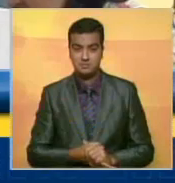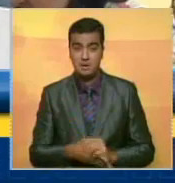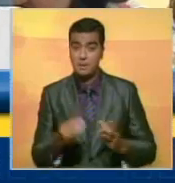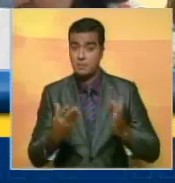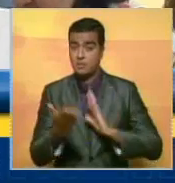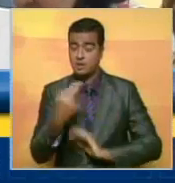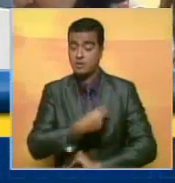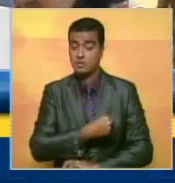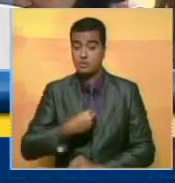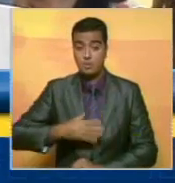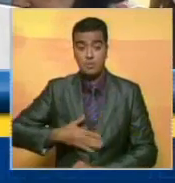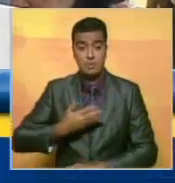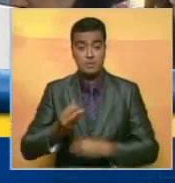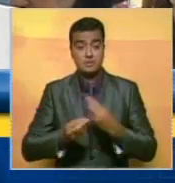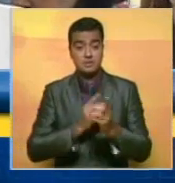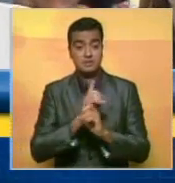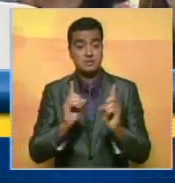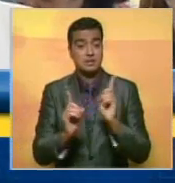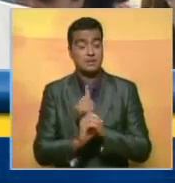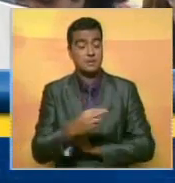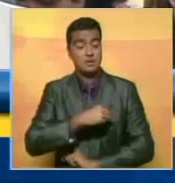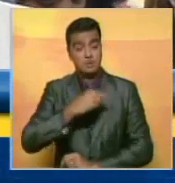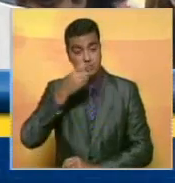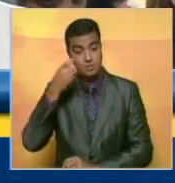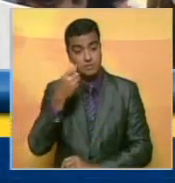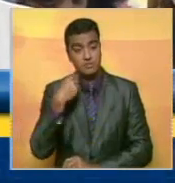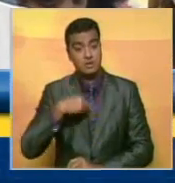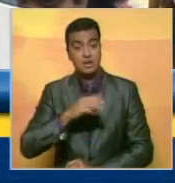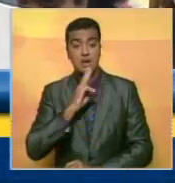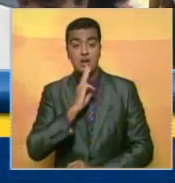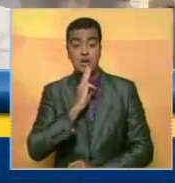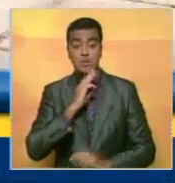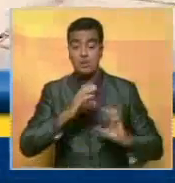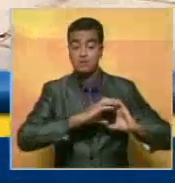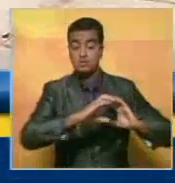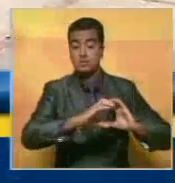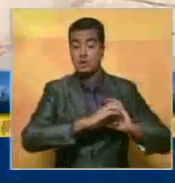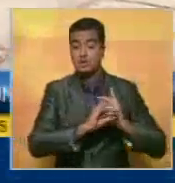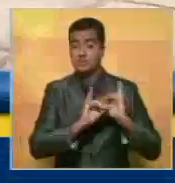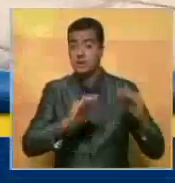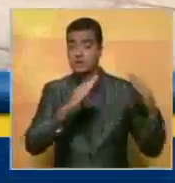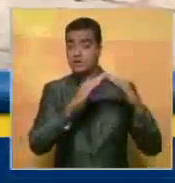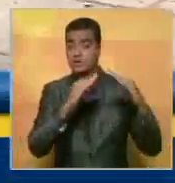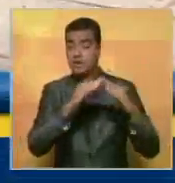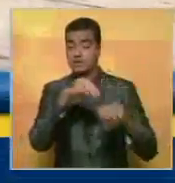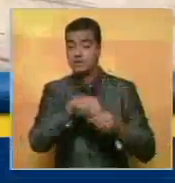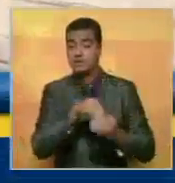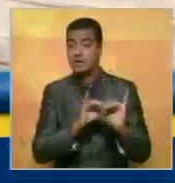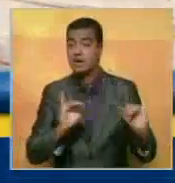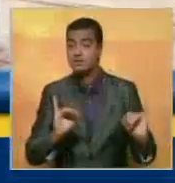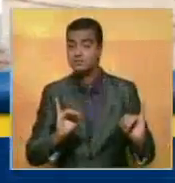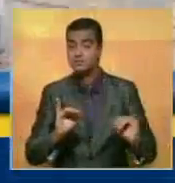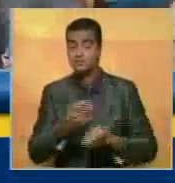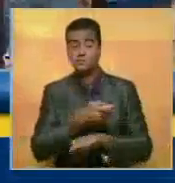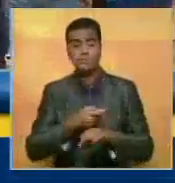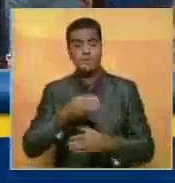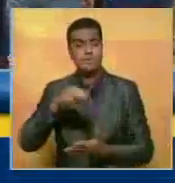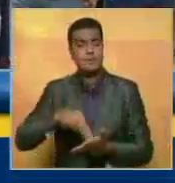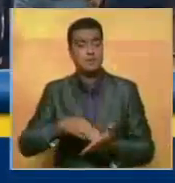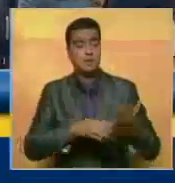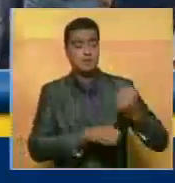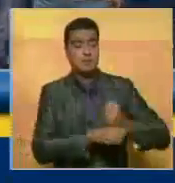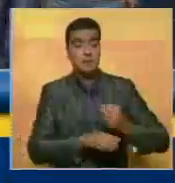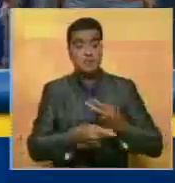podamos hacer ese cambio y que nuestro pueblo tenga el agua directa en su casa. Aprovechó para informar que el gobierno de Miranda espera